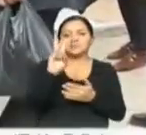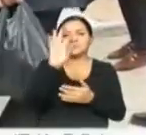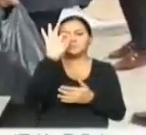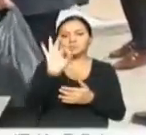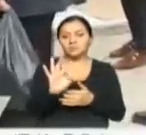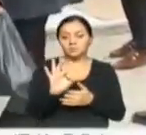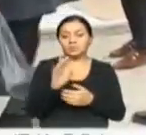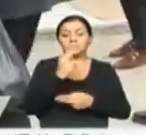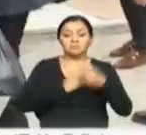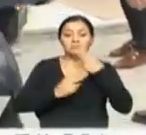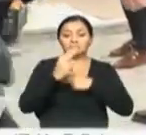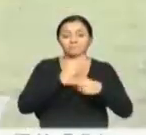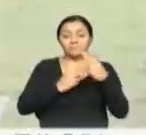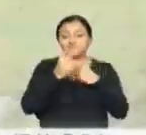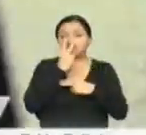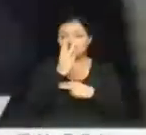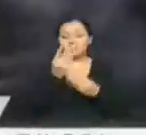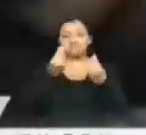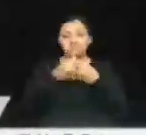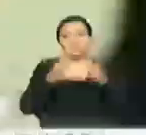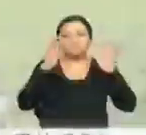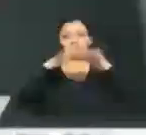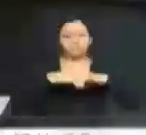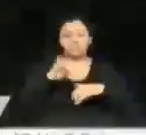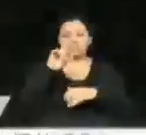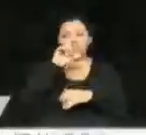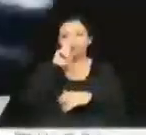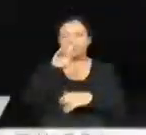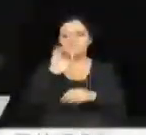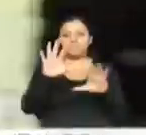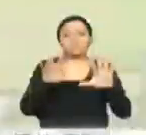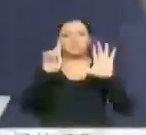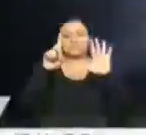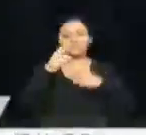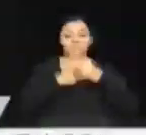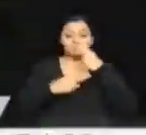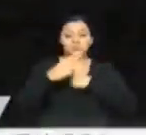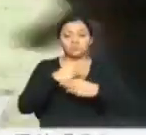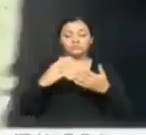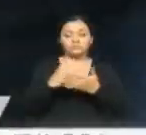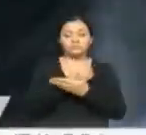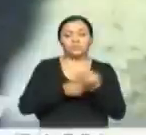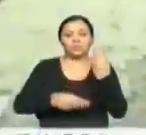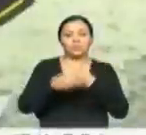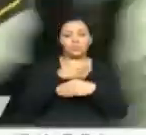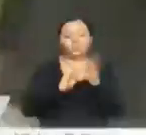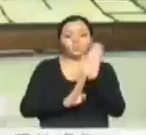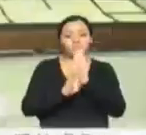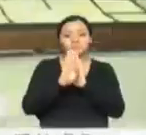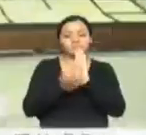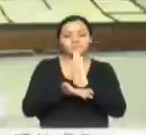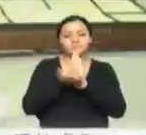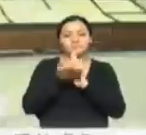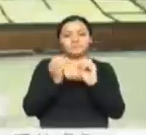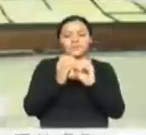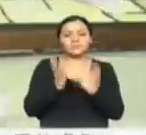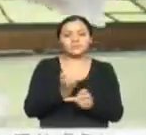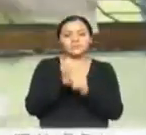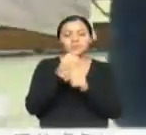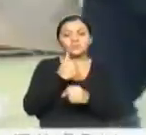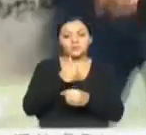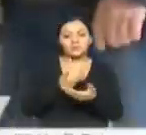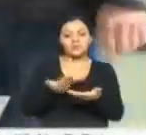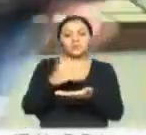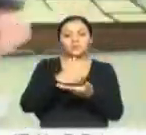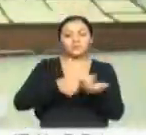histórico mercado comenzó en el mes de julio de 2016. Los comerciantes esperan que la restauración y el aumento de la seguridad atraigan de nuevo a